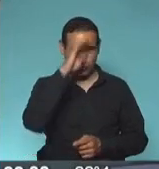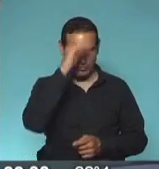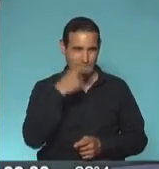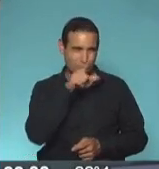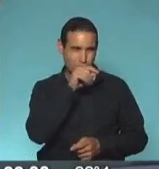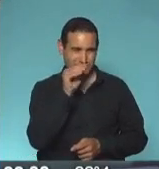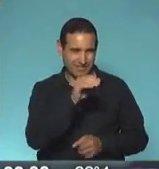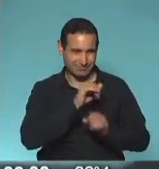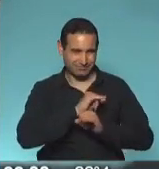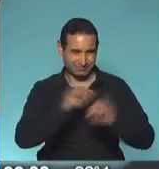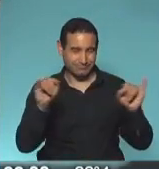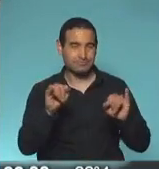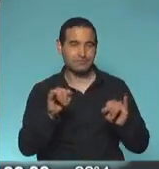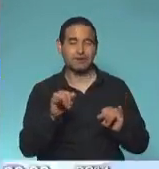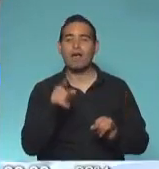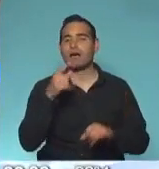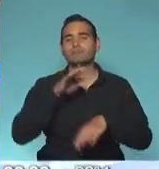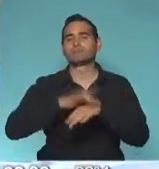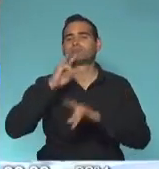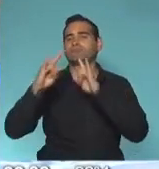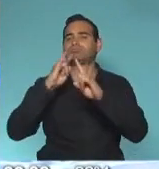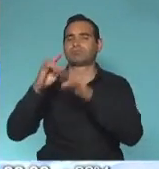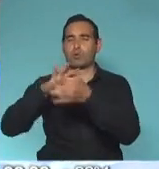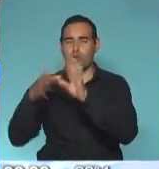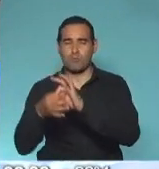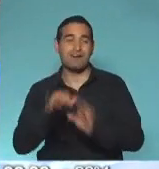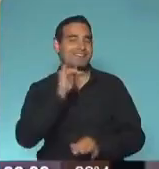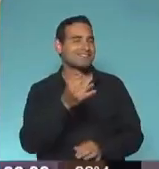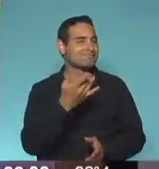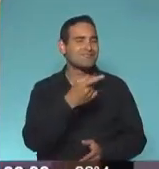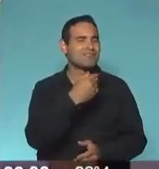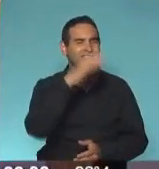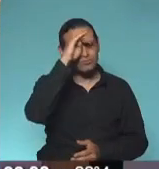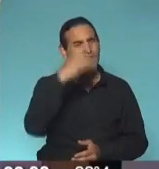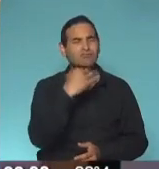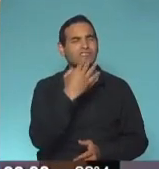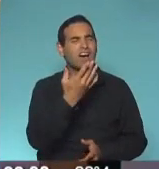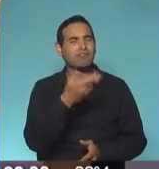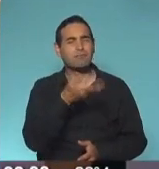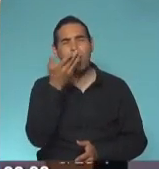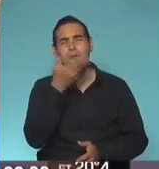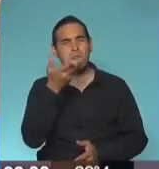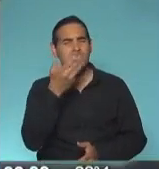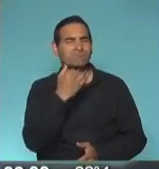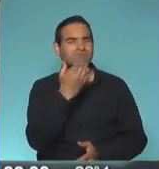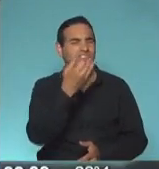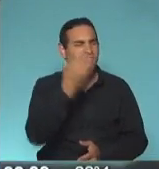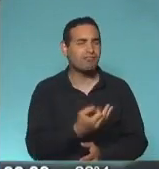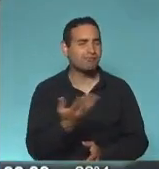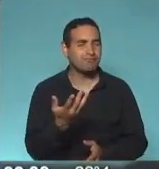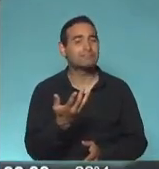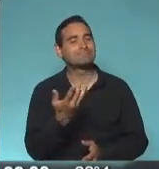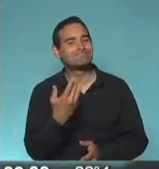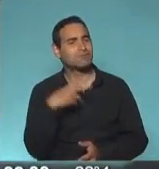que decía que se hagan cargo los europeos. Los europeos me parece que no sabe de lo que habla. Bueno, es inconsciente. Sí, me parece que por eso uno ve